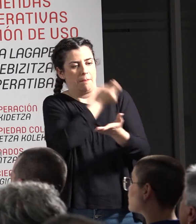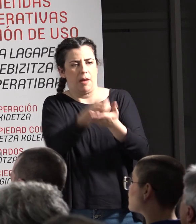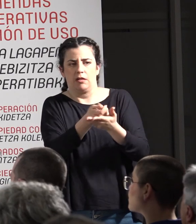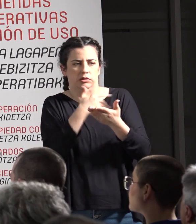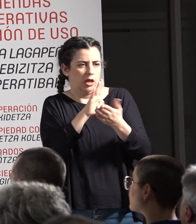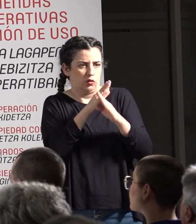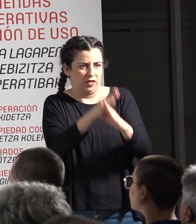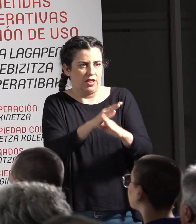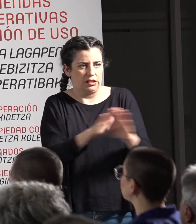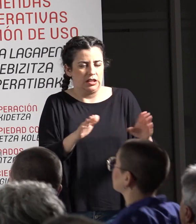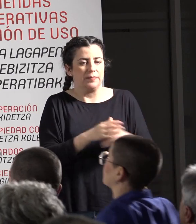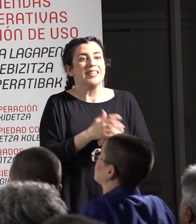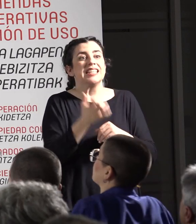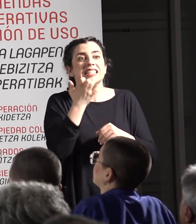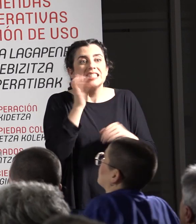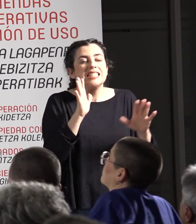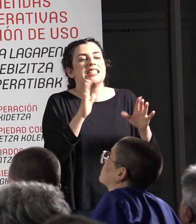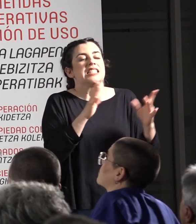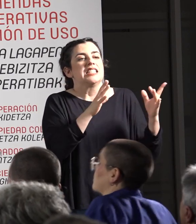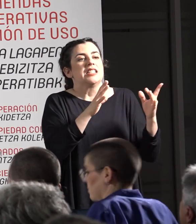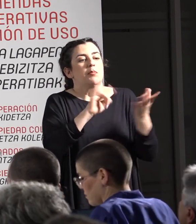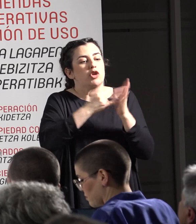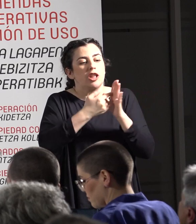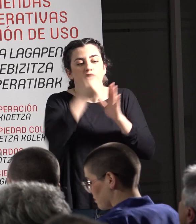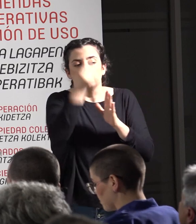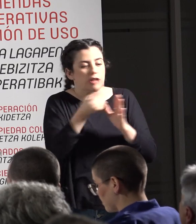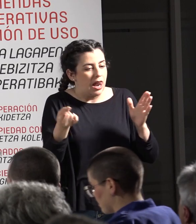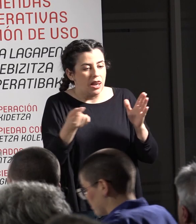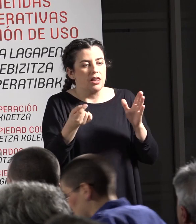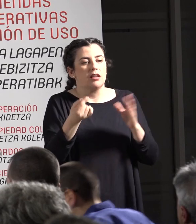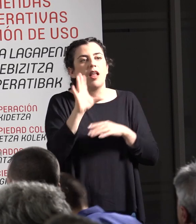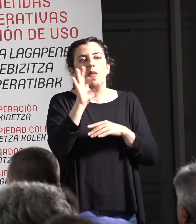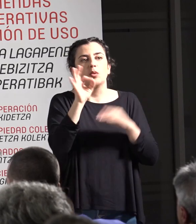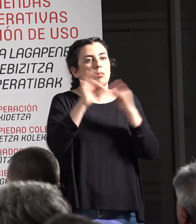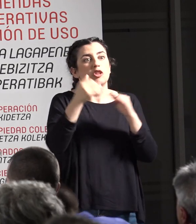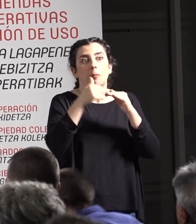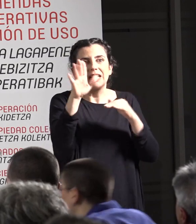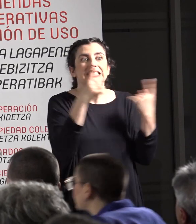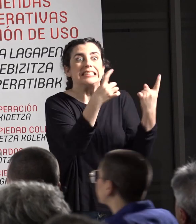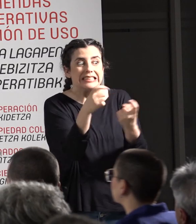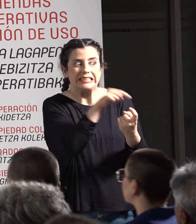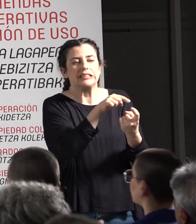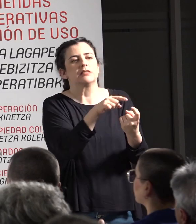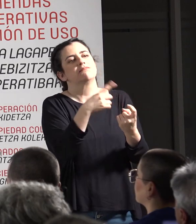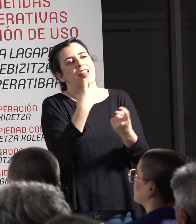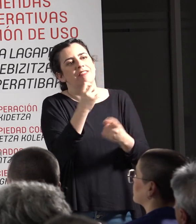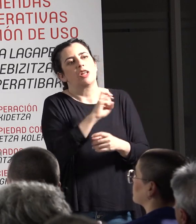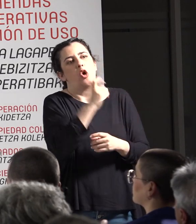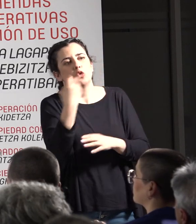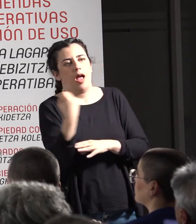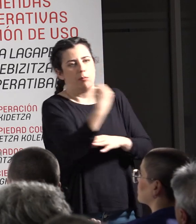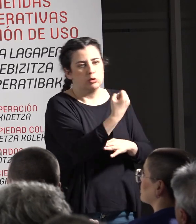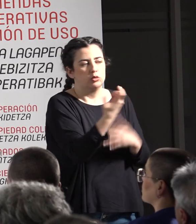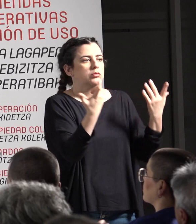Si necesitamos más de un 50% del proyecto total, pues necesitaremos otro apoyo, o bien de los